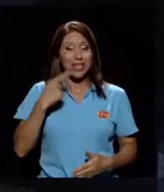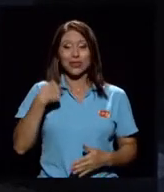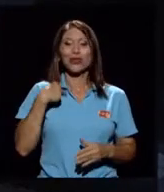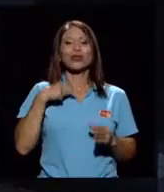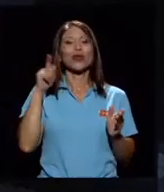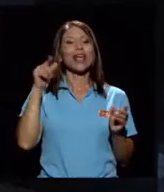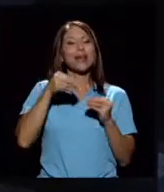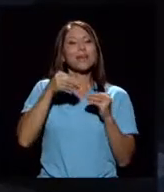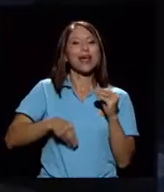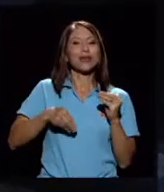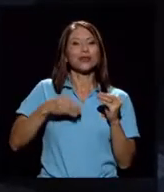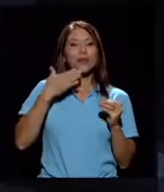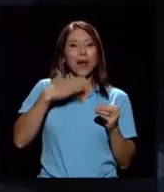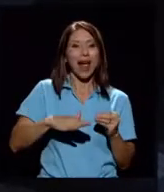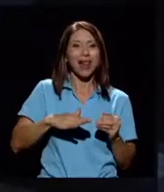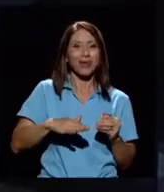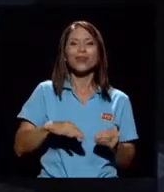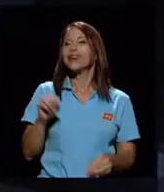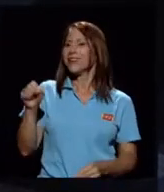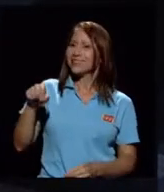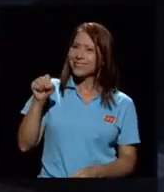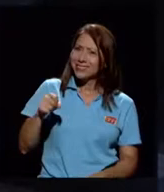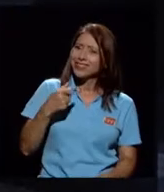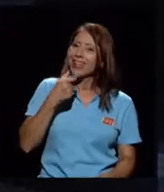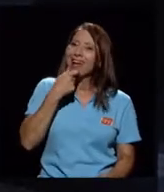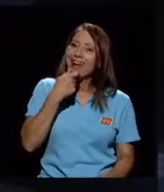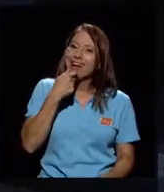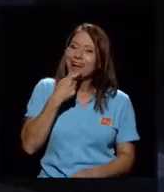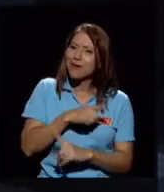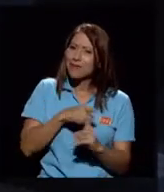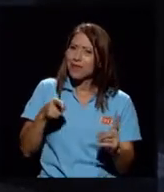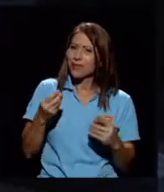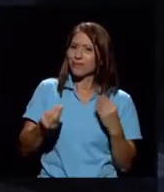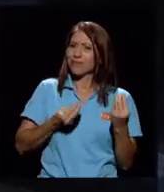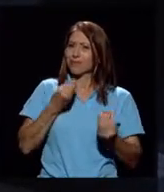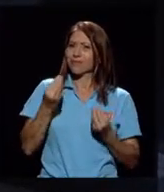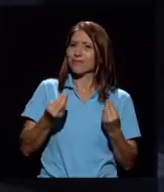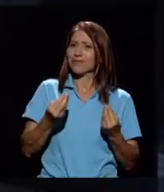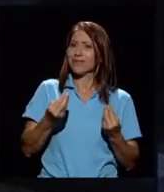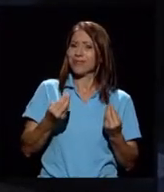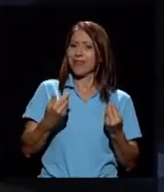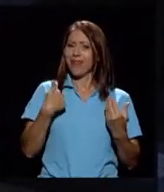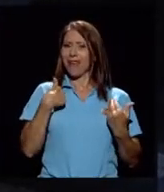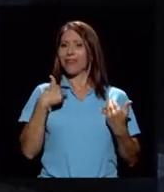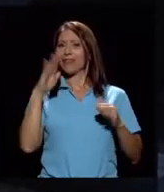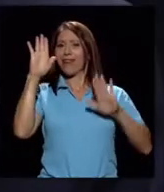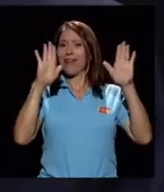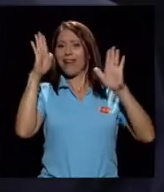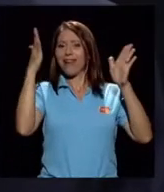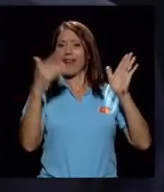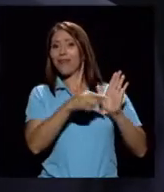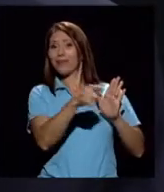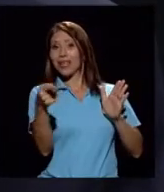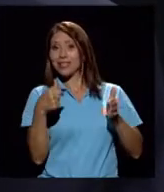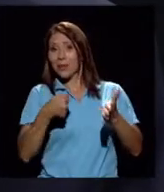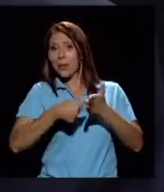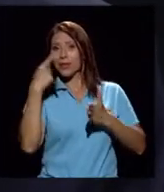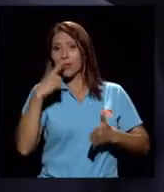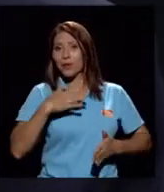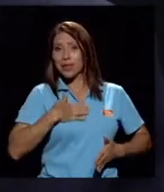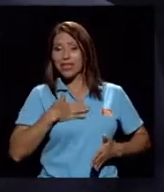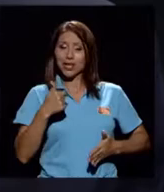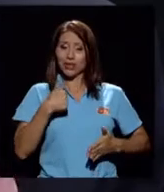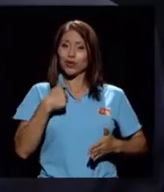era muy visible siret es estas son las opciones que le presentamos al electorado yo soy el menos malo voten por mí no por favor